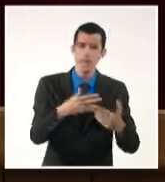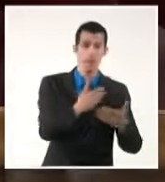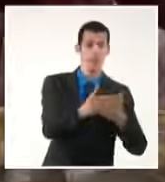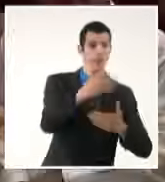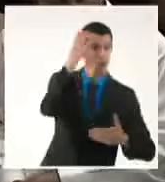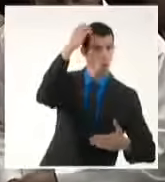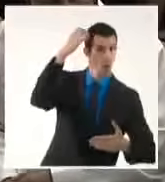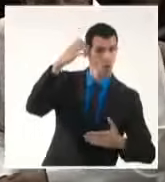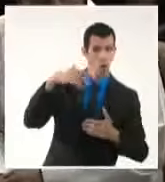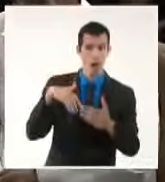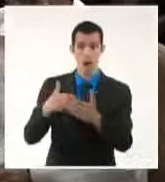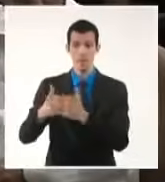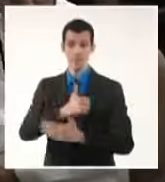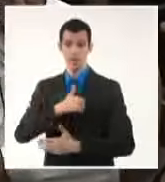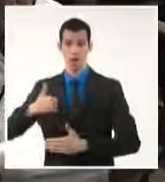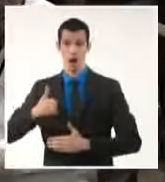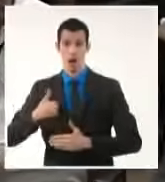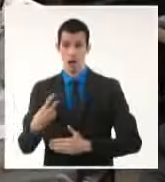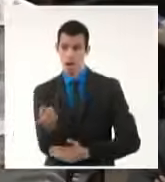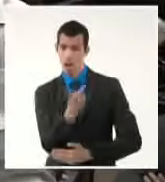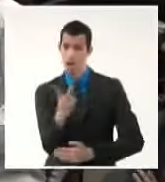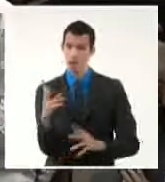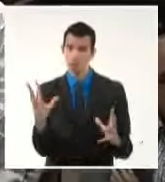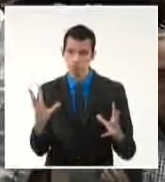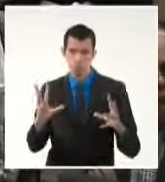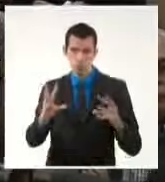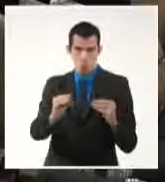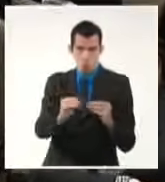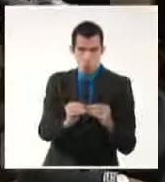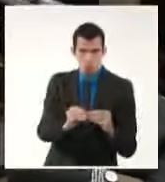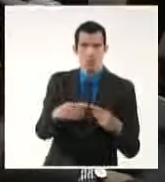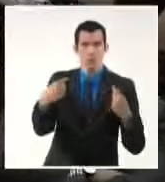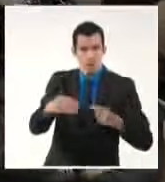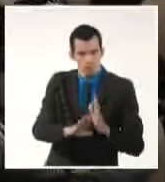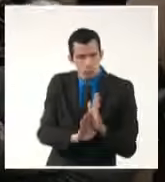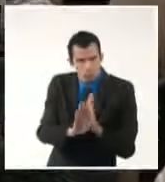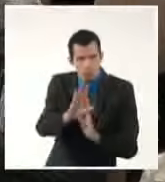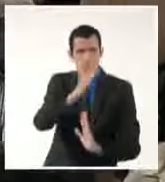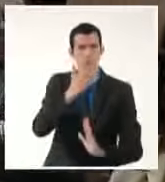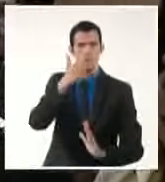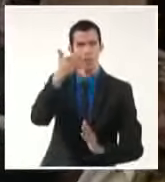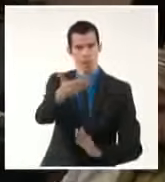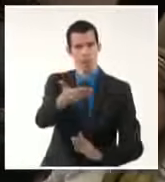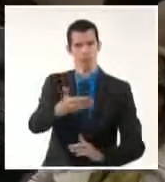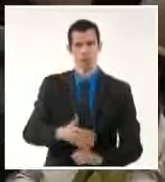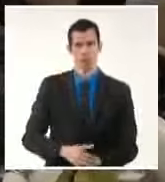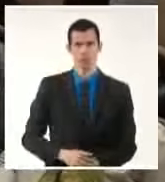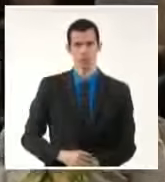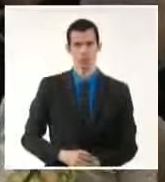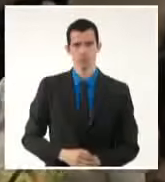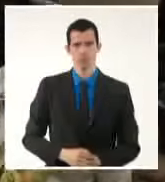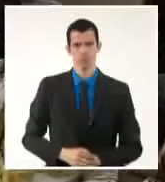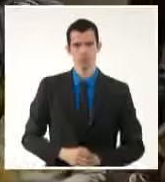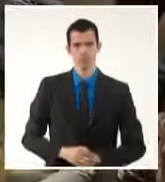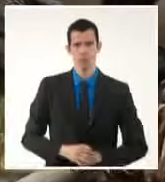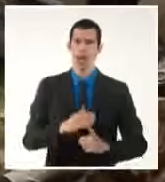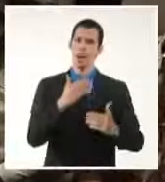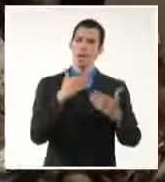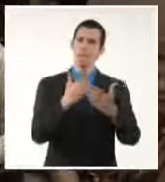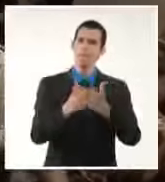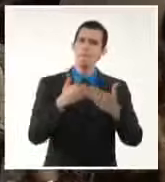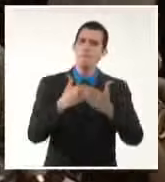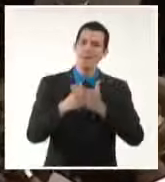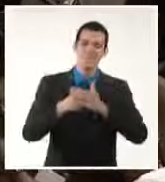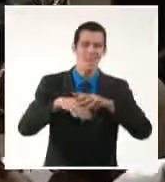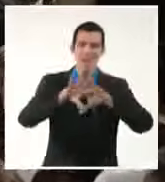estatal. El sistema empresarial debe estar dispuesto a hacer todo lo posible para estimular la producción de bienes y servicios